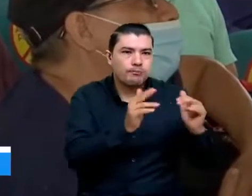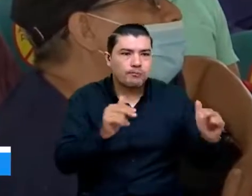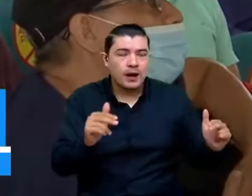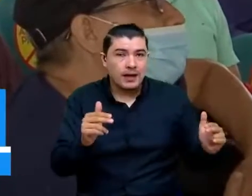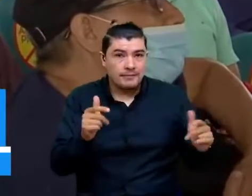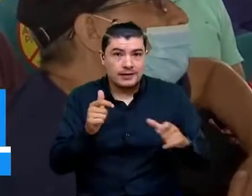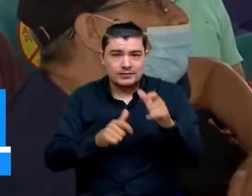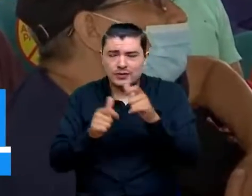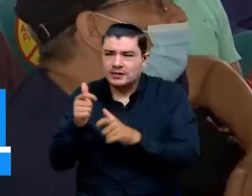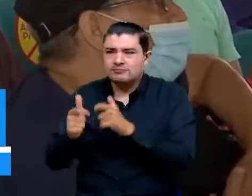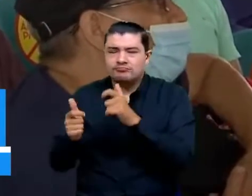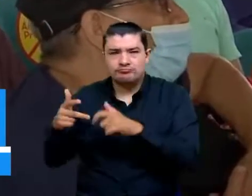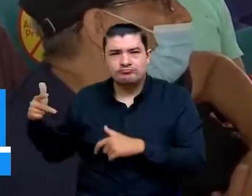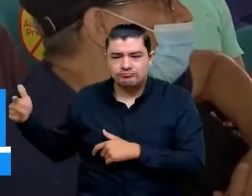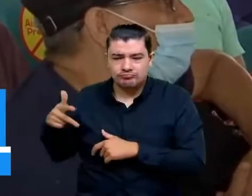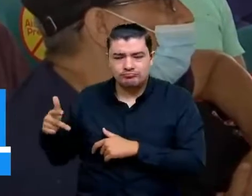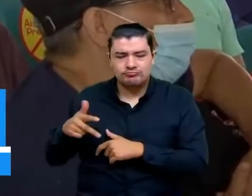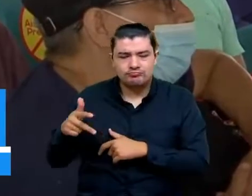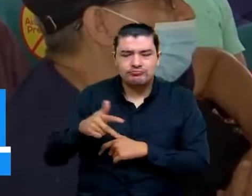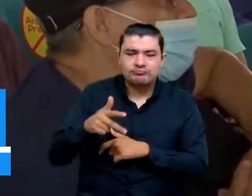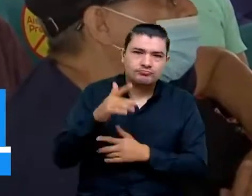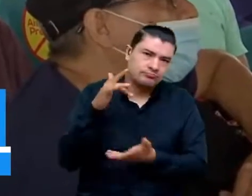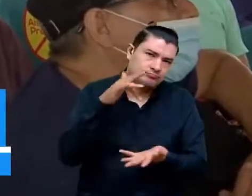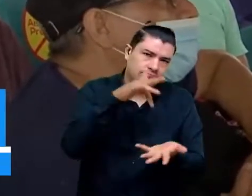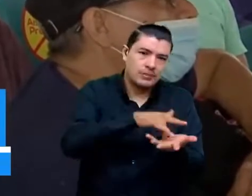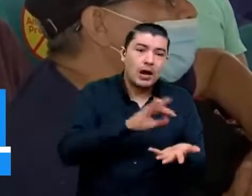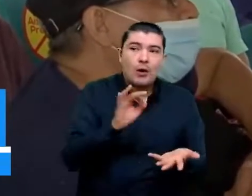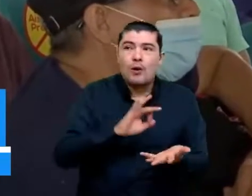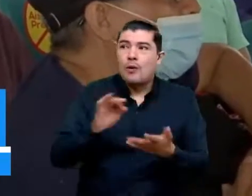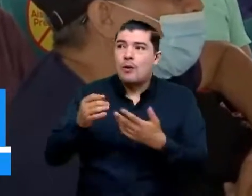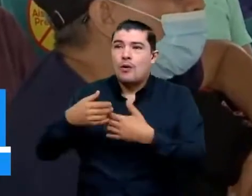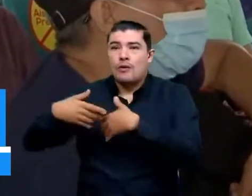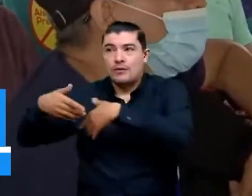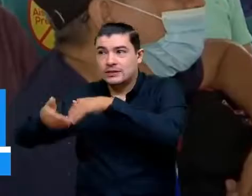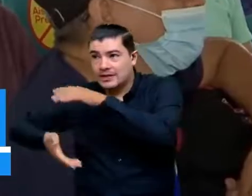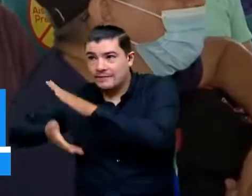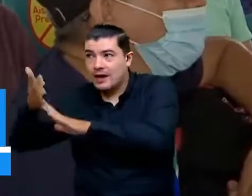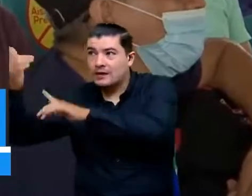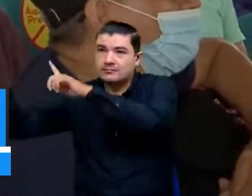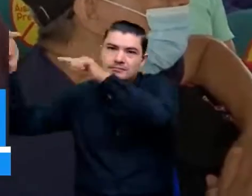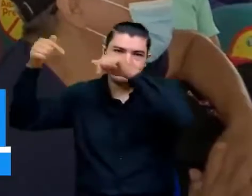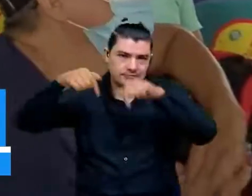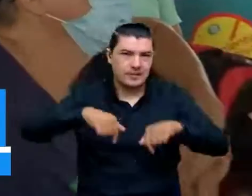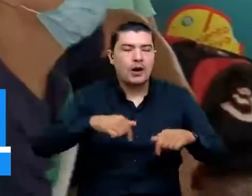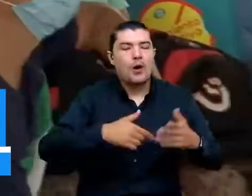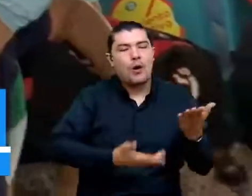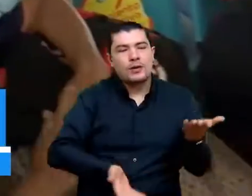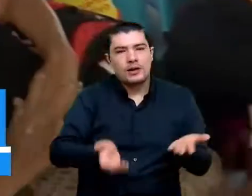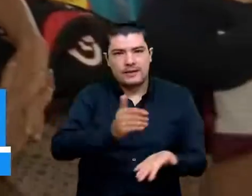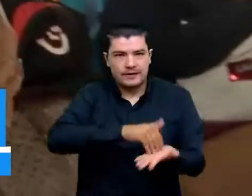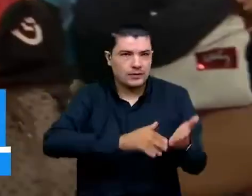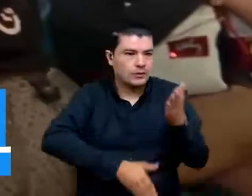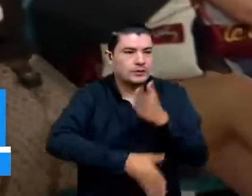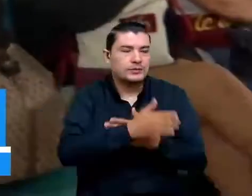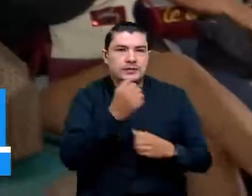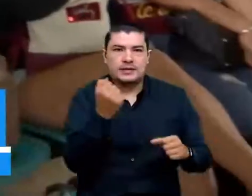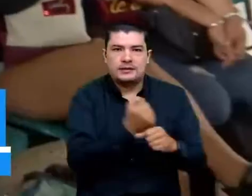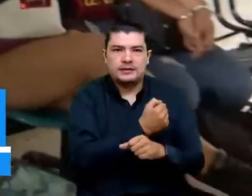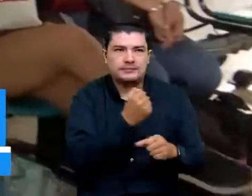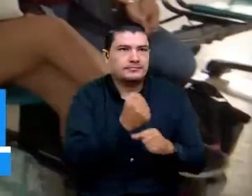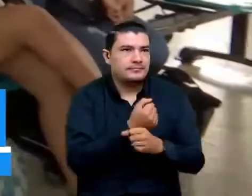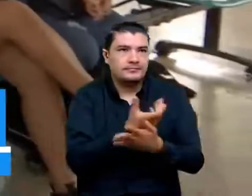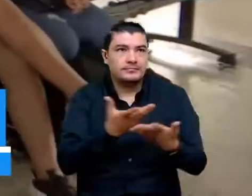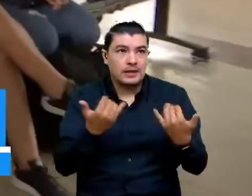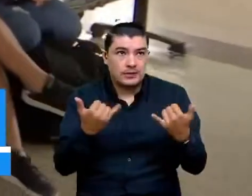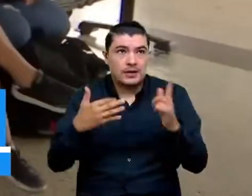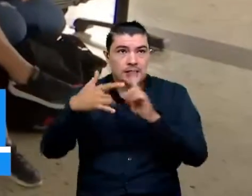otros llegar hacia sus destinos de trabajo después de unas vacaciones en esta Semana Santa. Pues miren, como ustedes pueden observar, este es el panorama que se vive